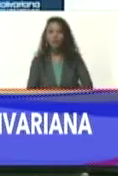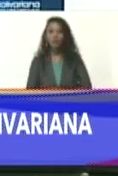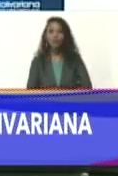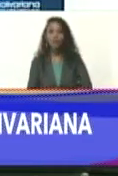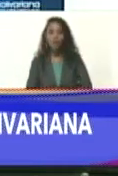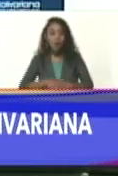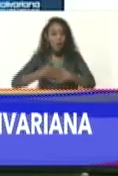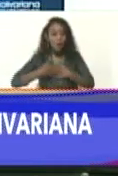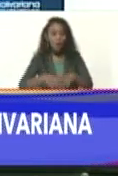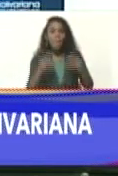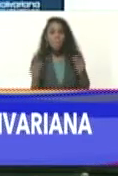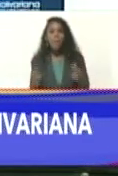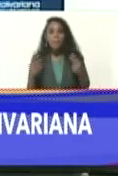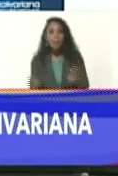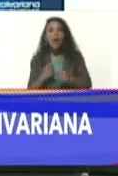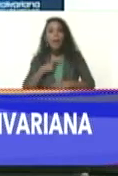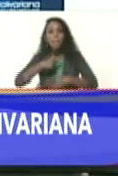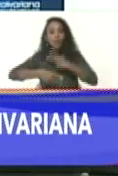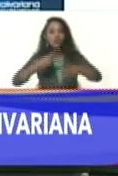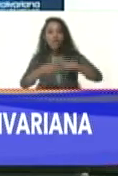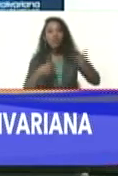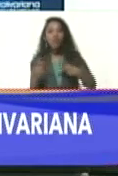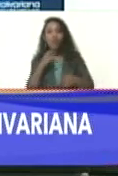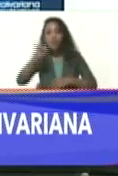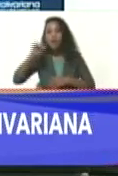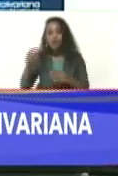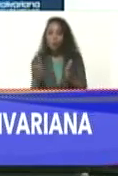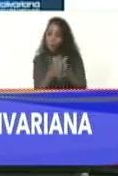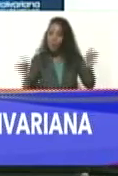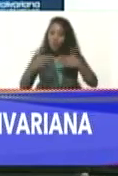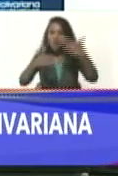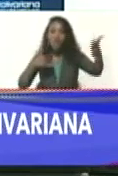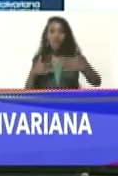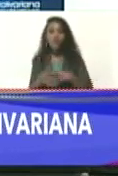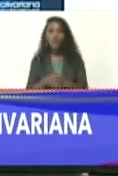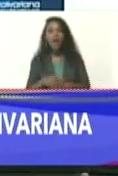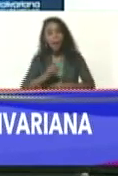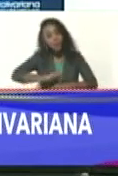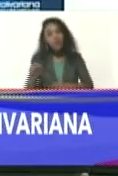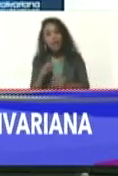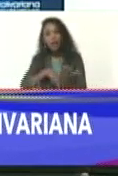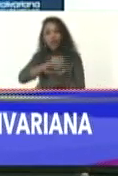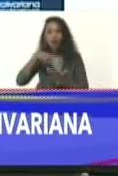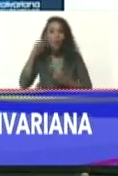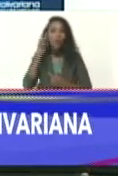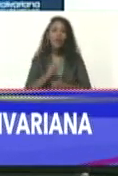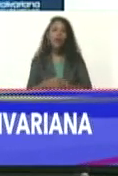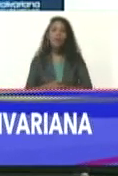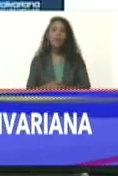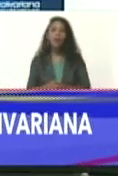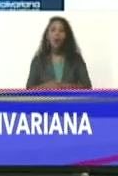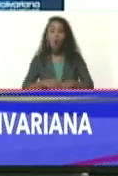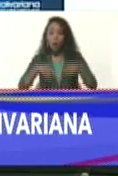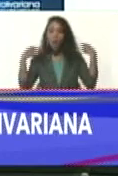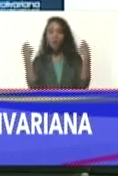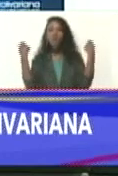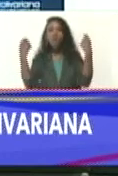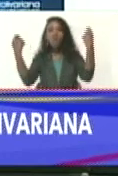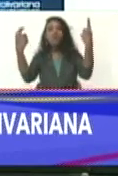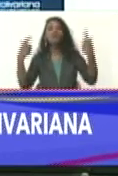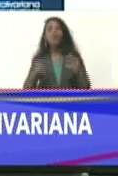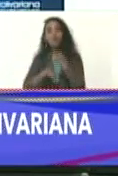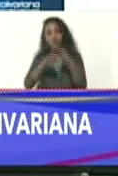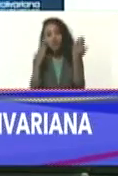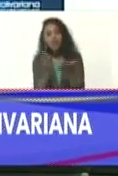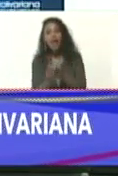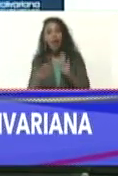Acelerar el proceso de formación y expansión de la Policía Nacional Bolivariana. Ha habido una campaña mundial contra